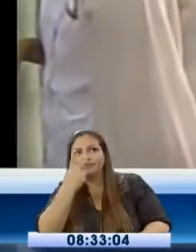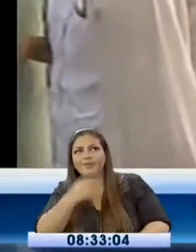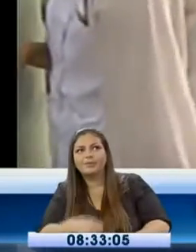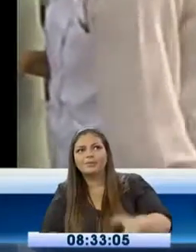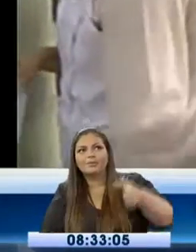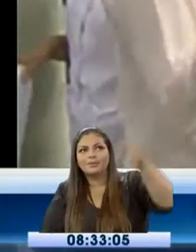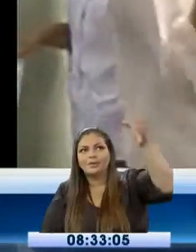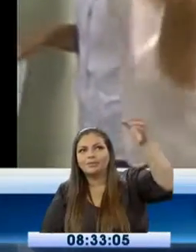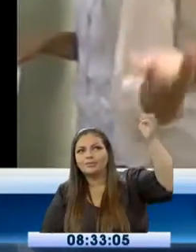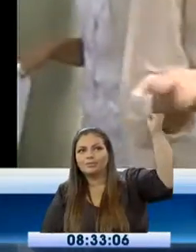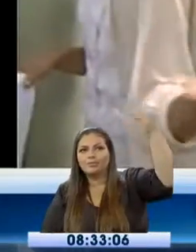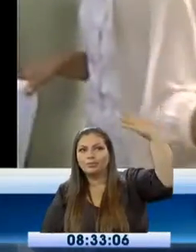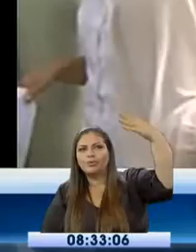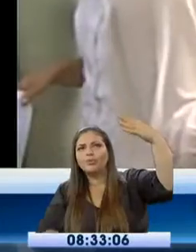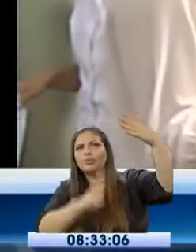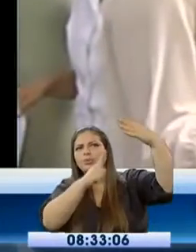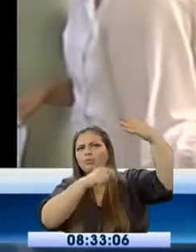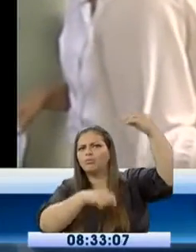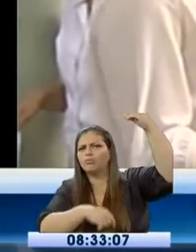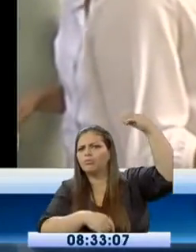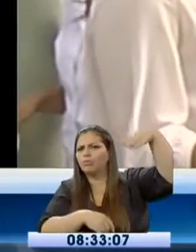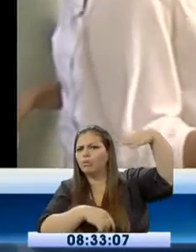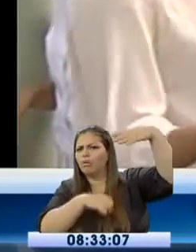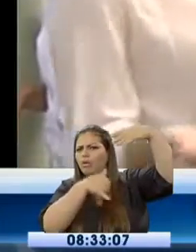mire, esta oscuridad. ¿Cuáles se han quemado?